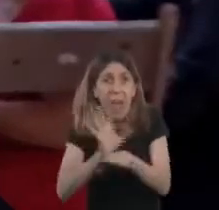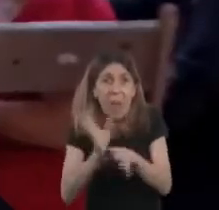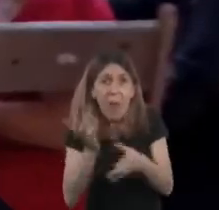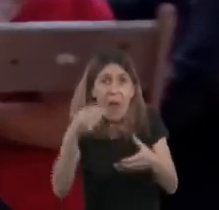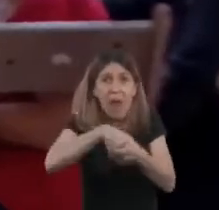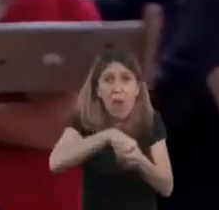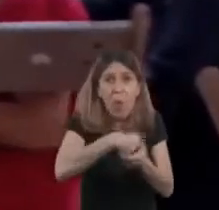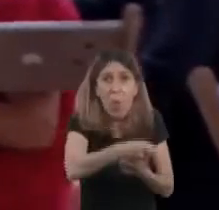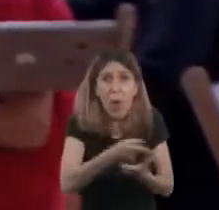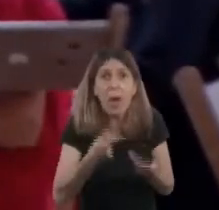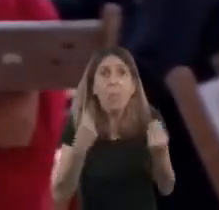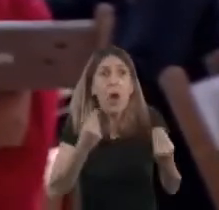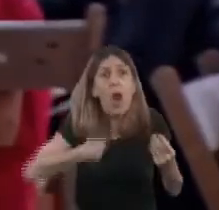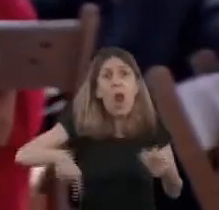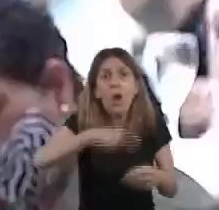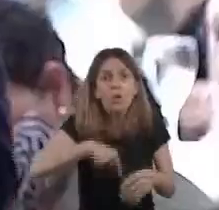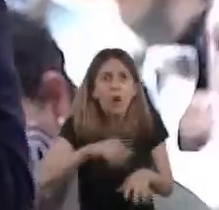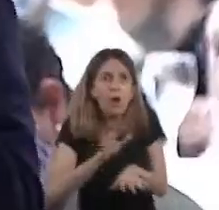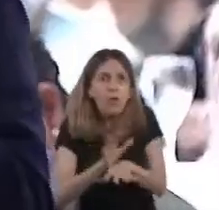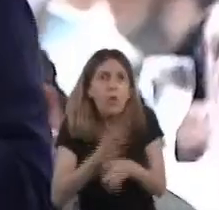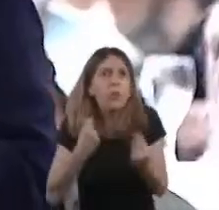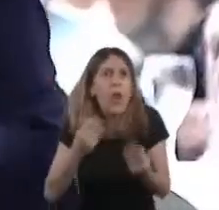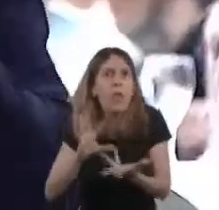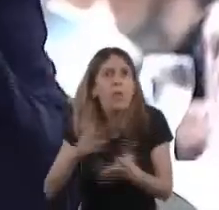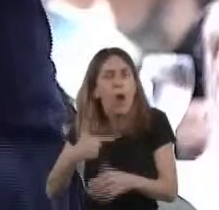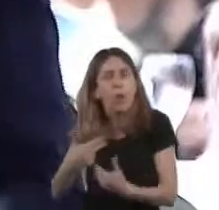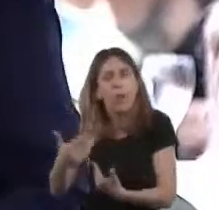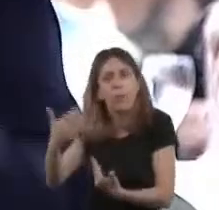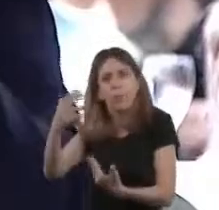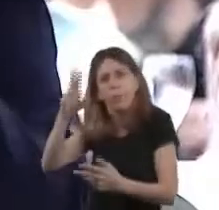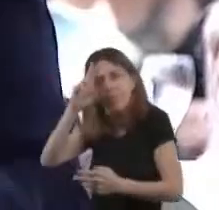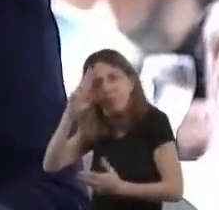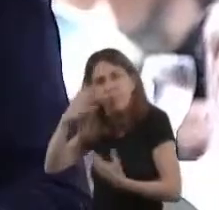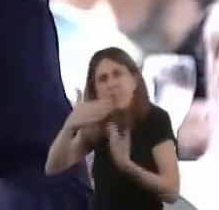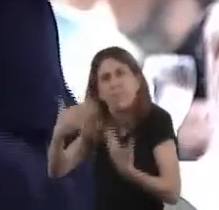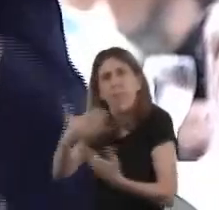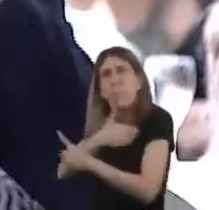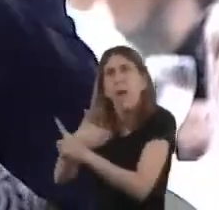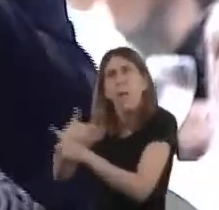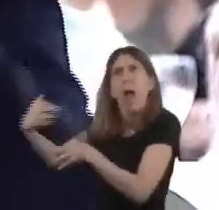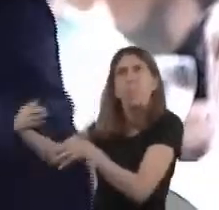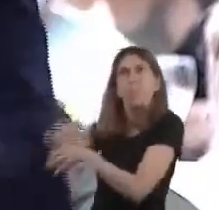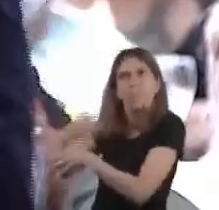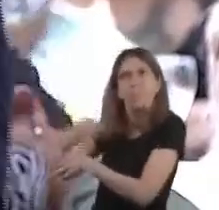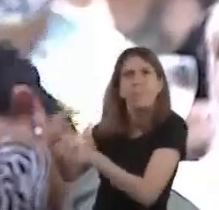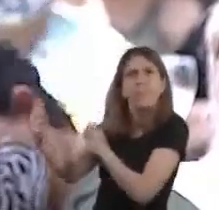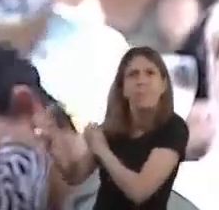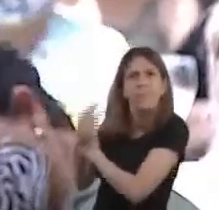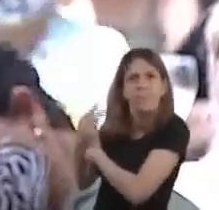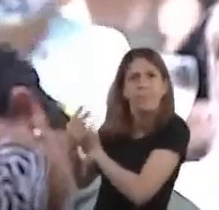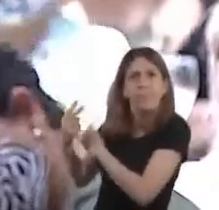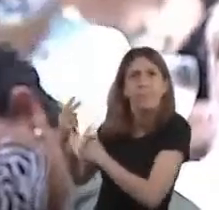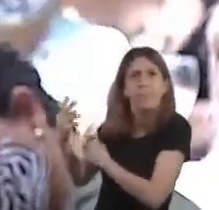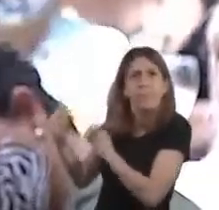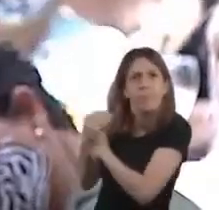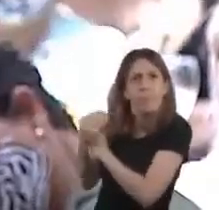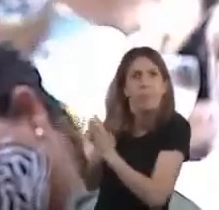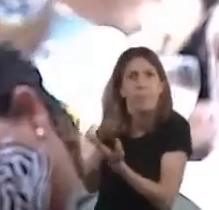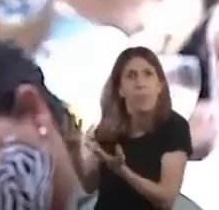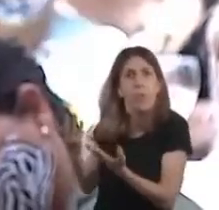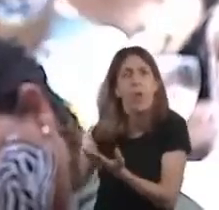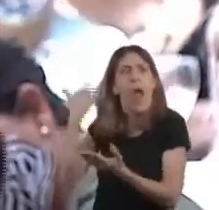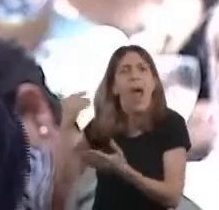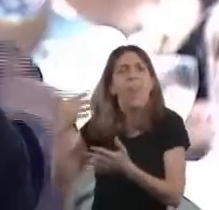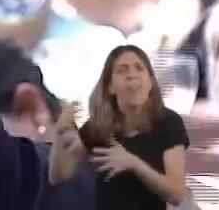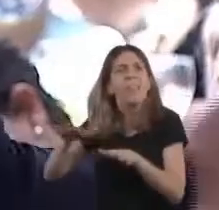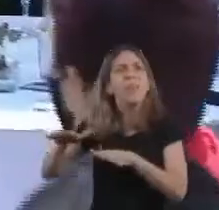todos nosotros les debemos a nuestras madres el habernos cuidado, el habernos educado, en un tiempo además donde las